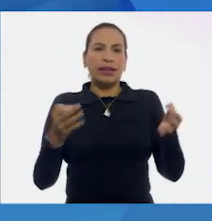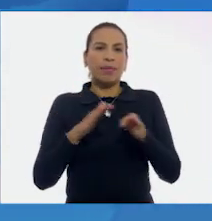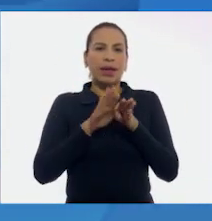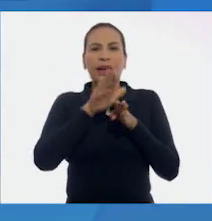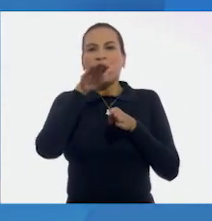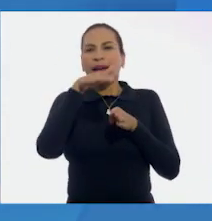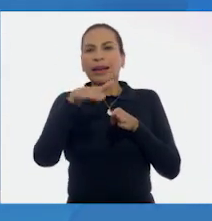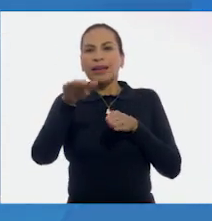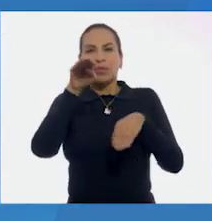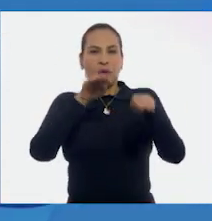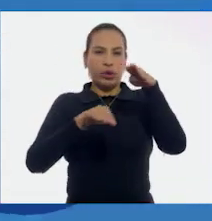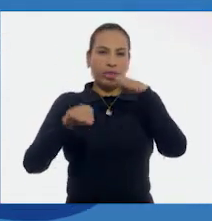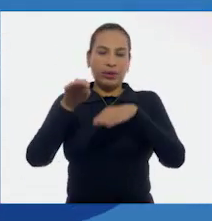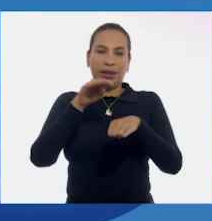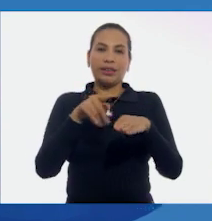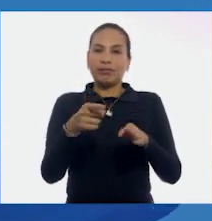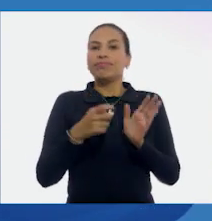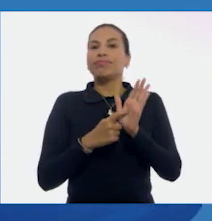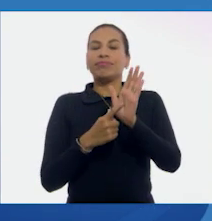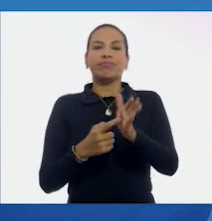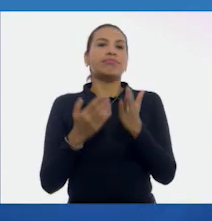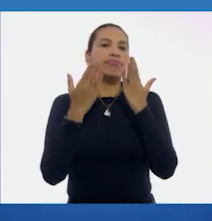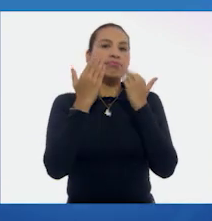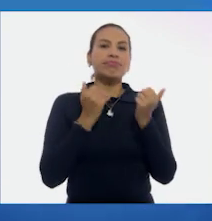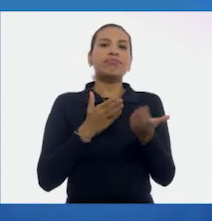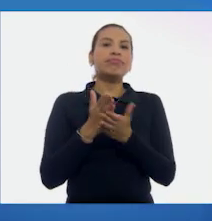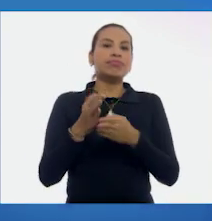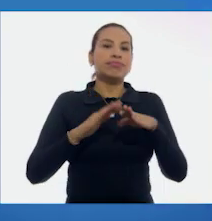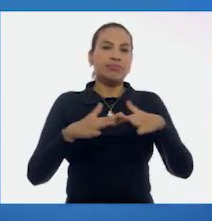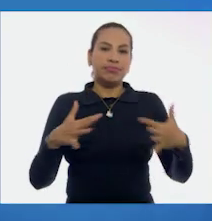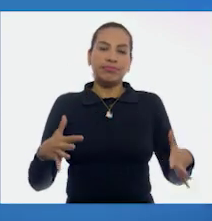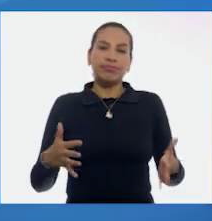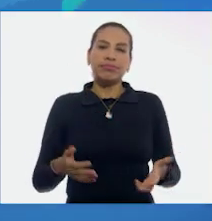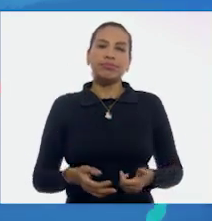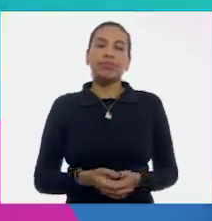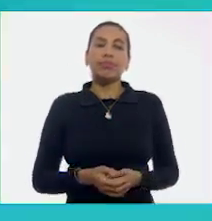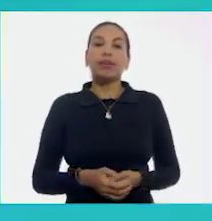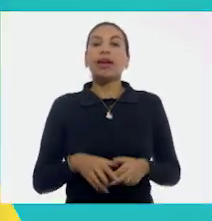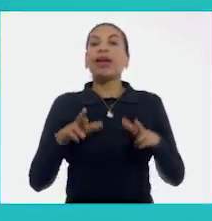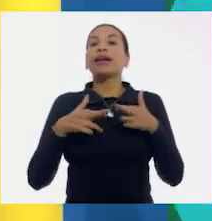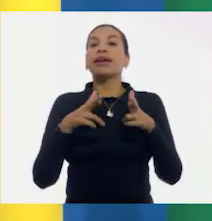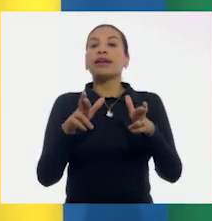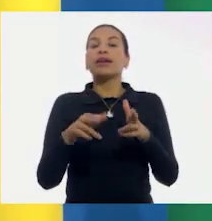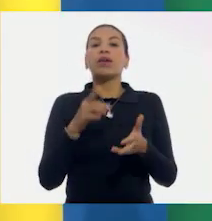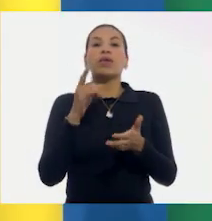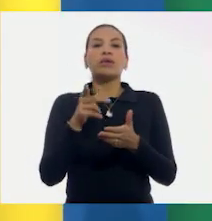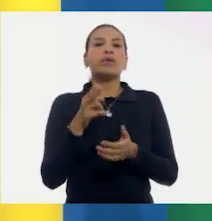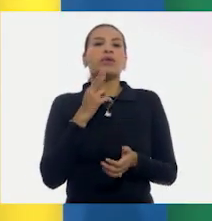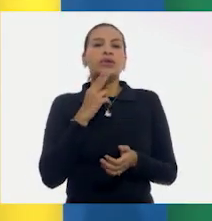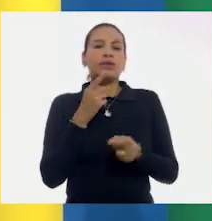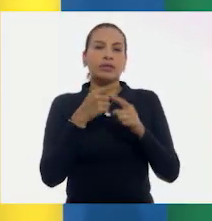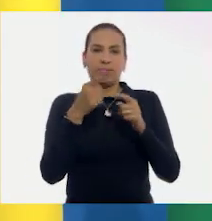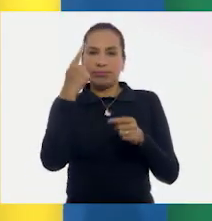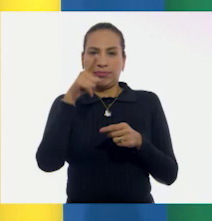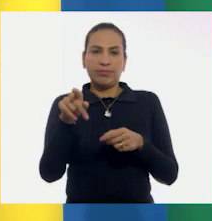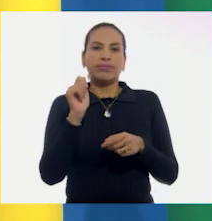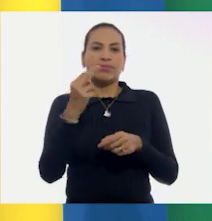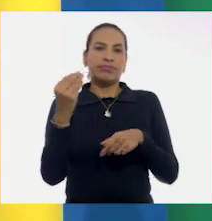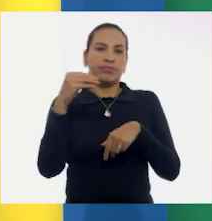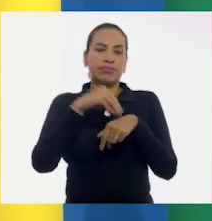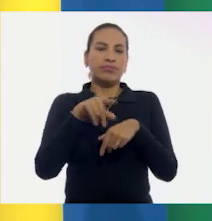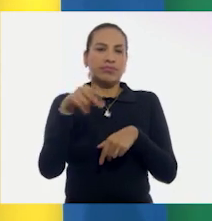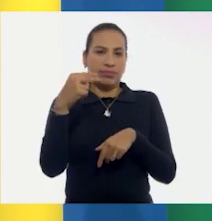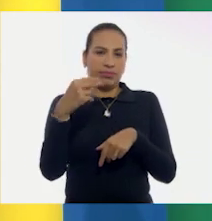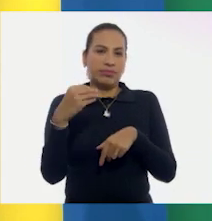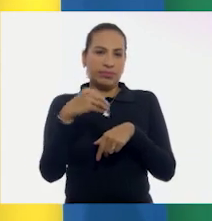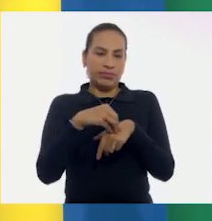altas y montañas. Eso demostró que no había paso hacia el mar. El río fue bautizado en honor al explorador,